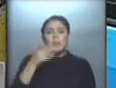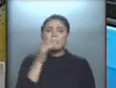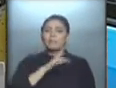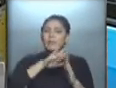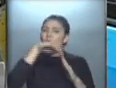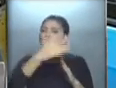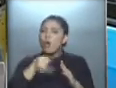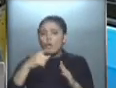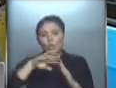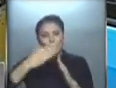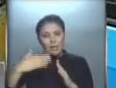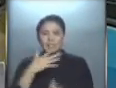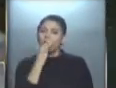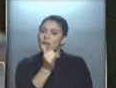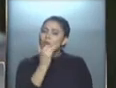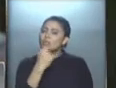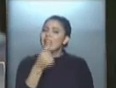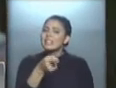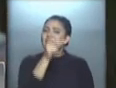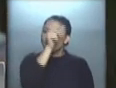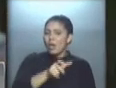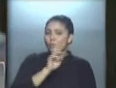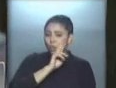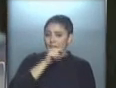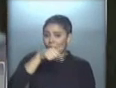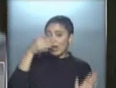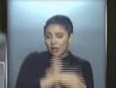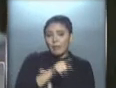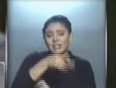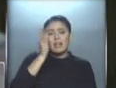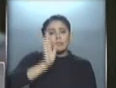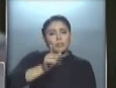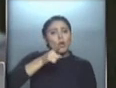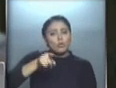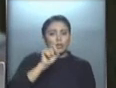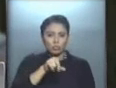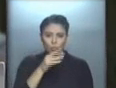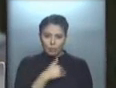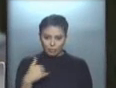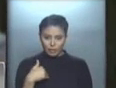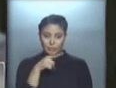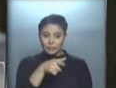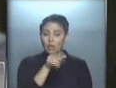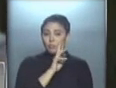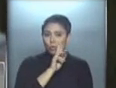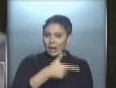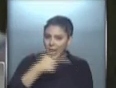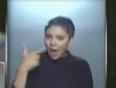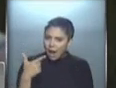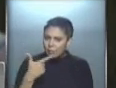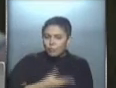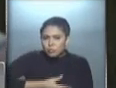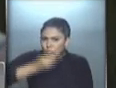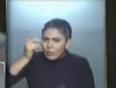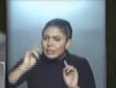e inclusive que decían que esta mujer la maltrataba esta mujer que se había provisto de armas que varias veces había